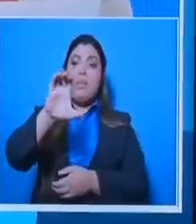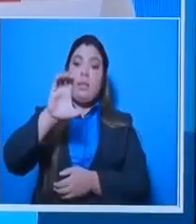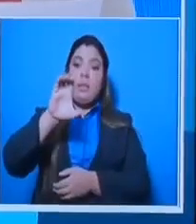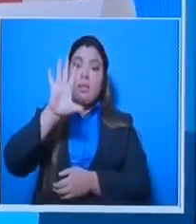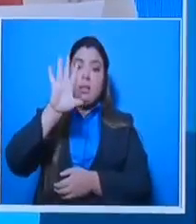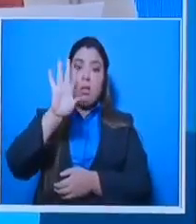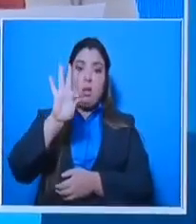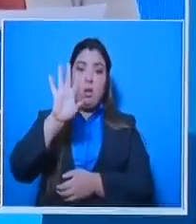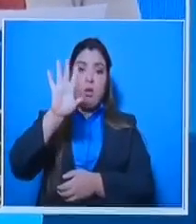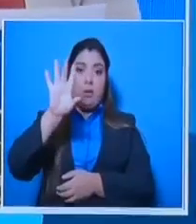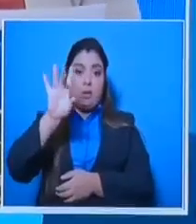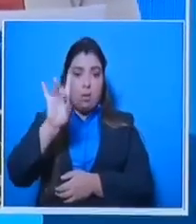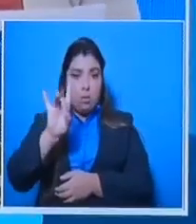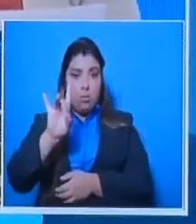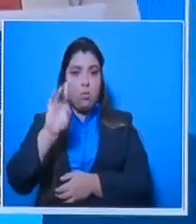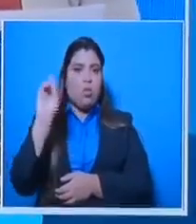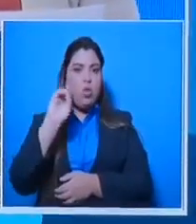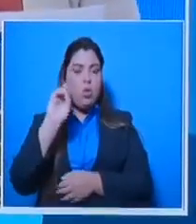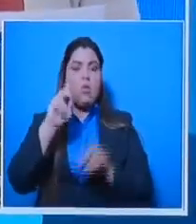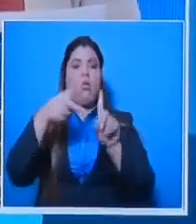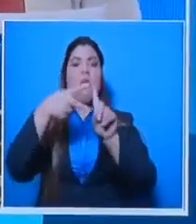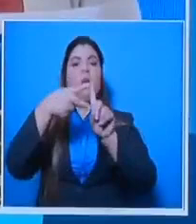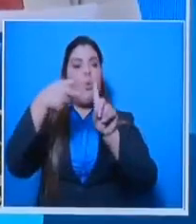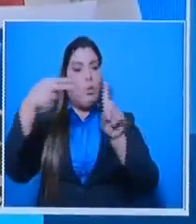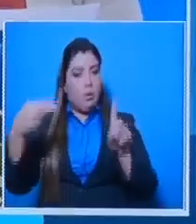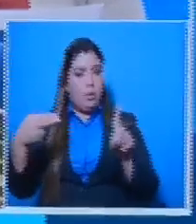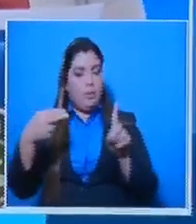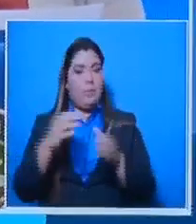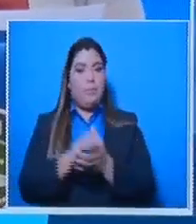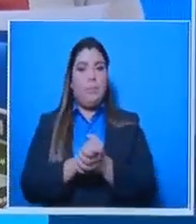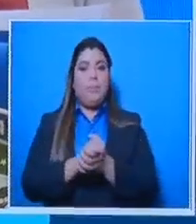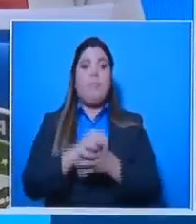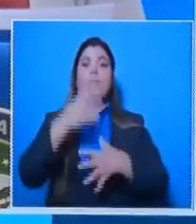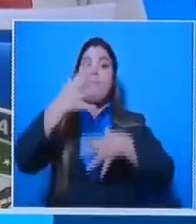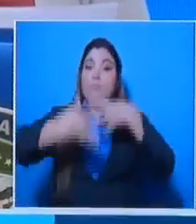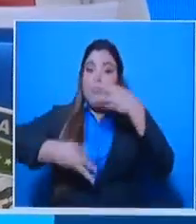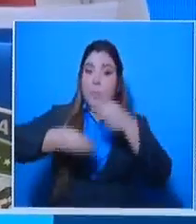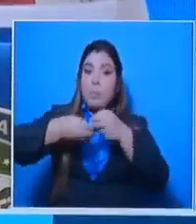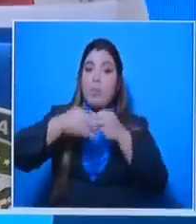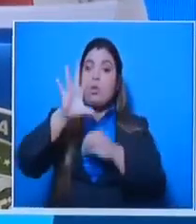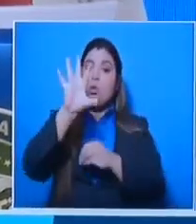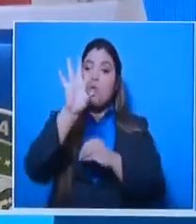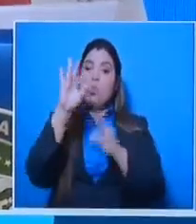598 de las cuales se encuentran en hotel. Reportamos además